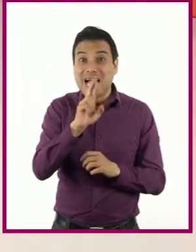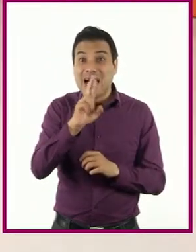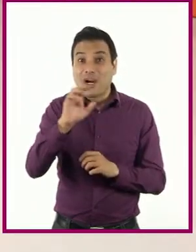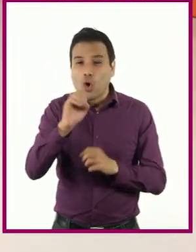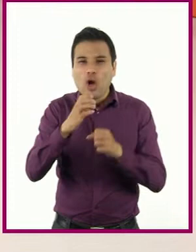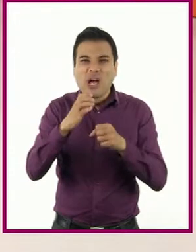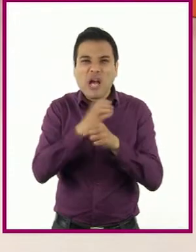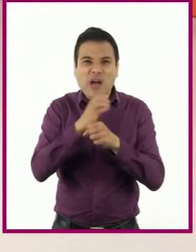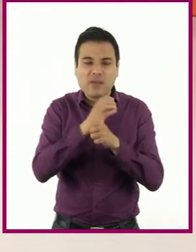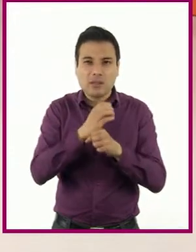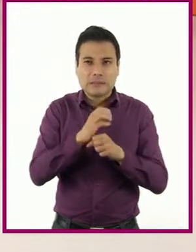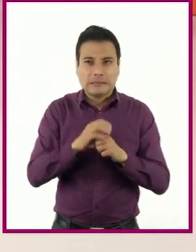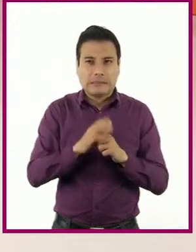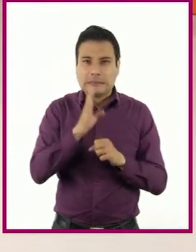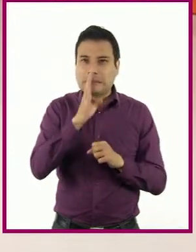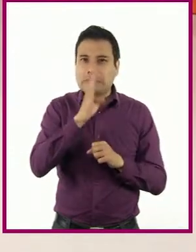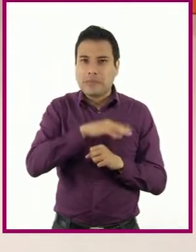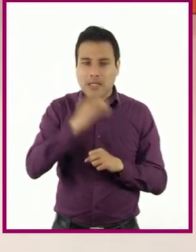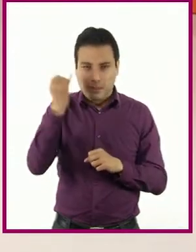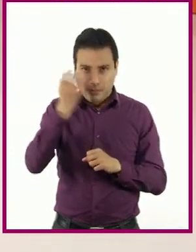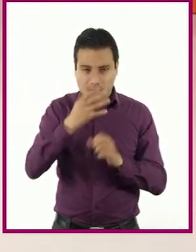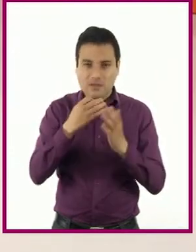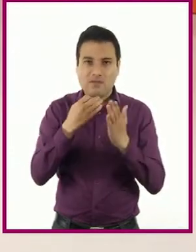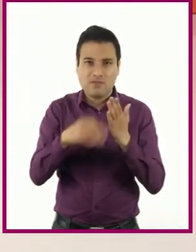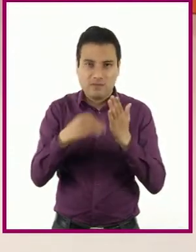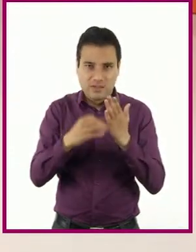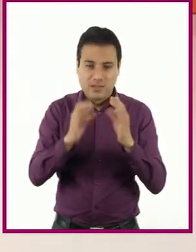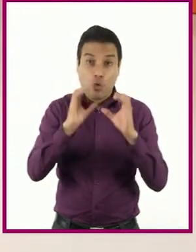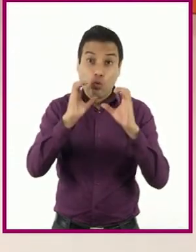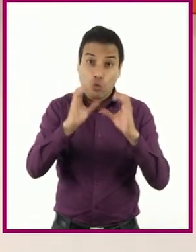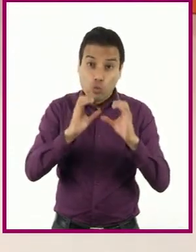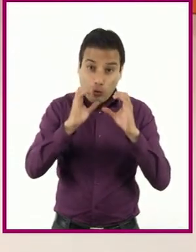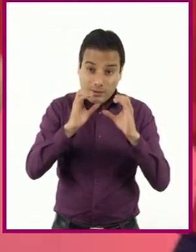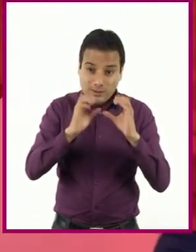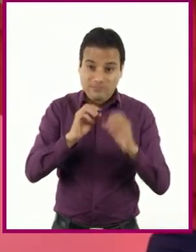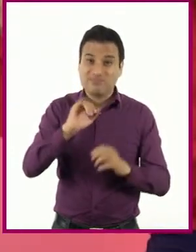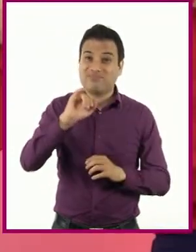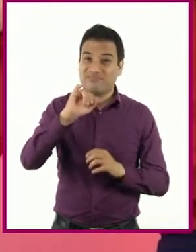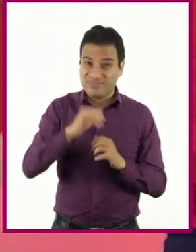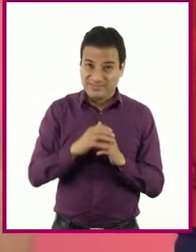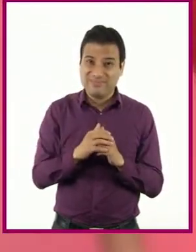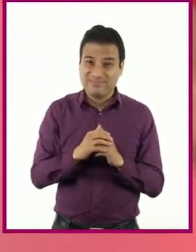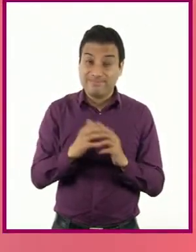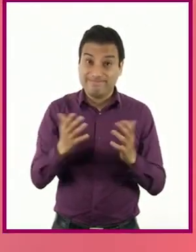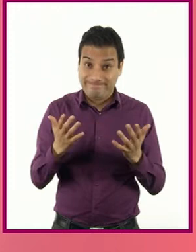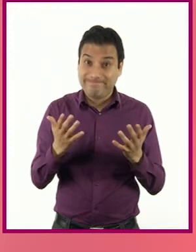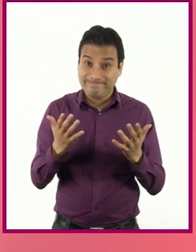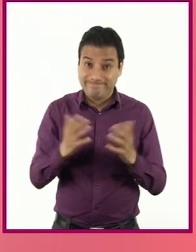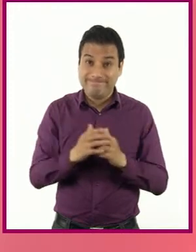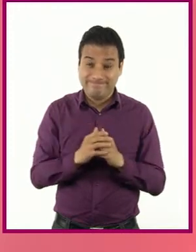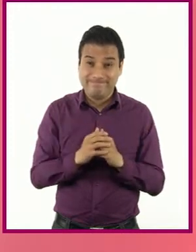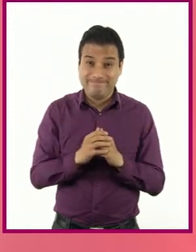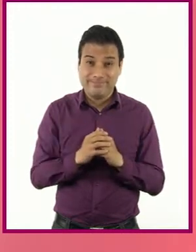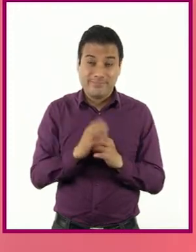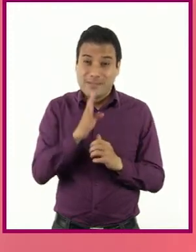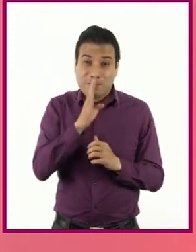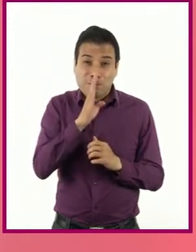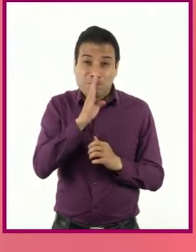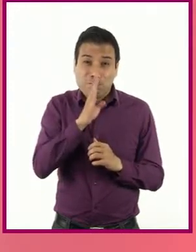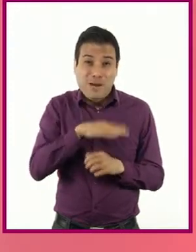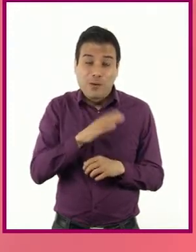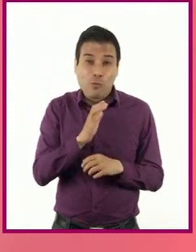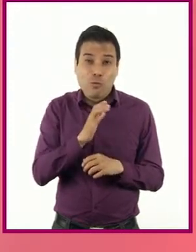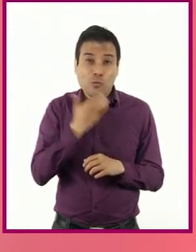mala imagen y falta de atención a nuestra persona. Efectivamente. De hecho, se tienen malos hábitos y